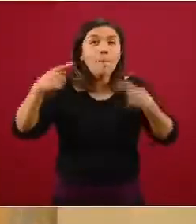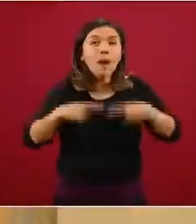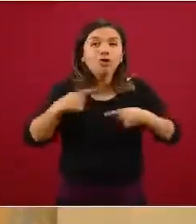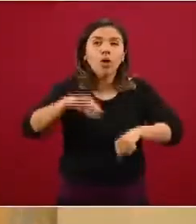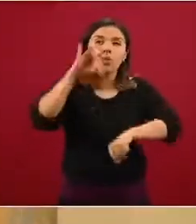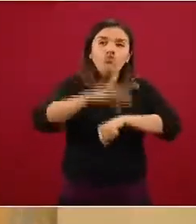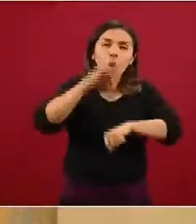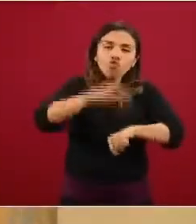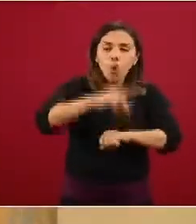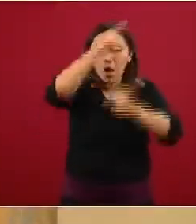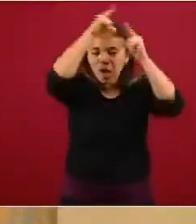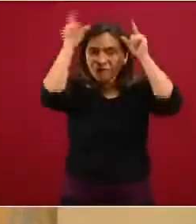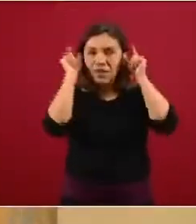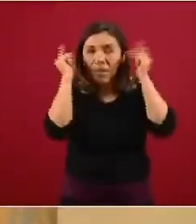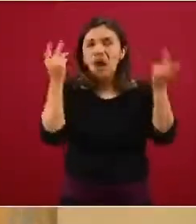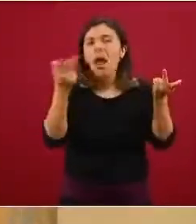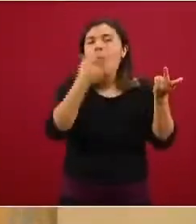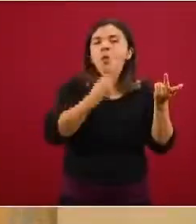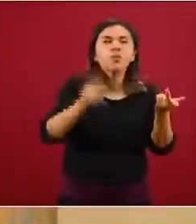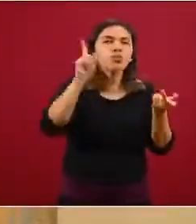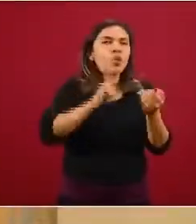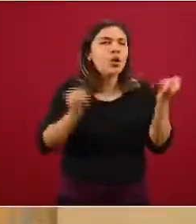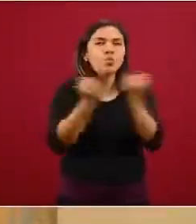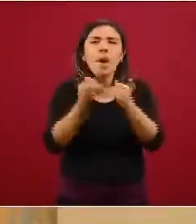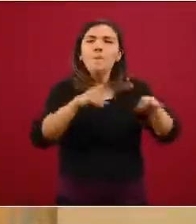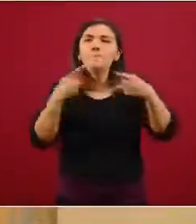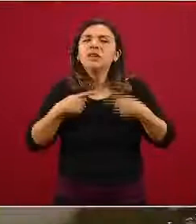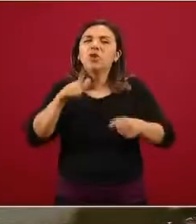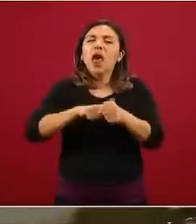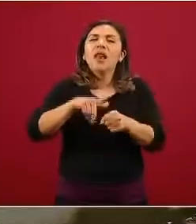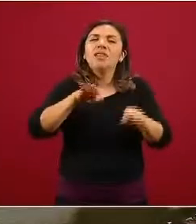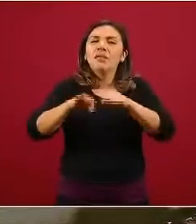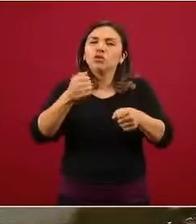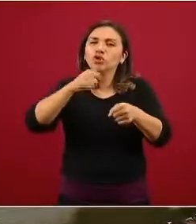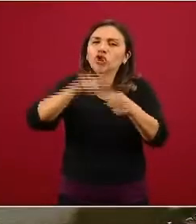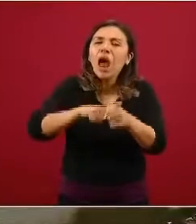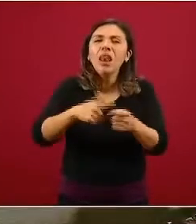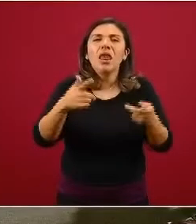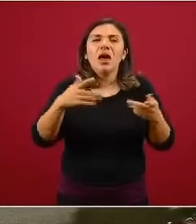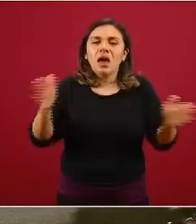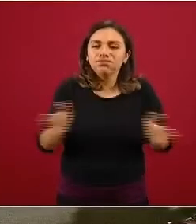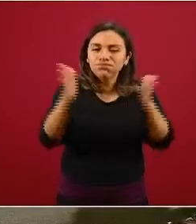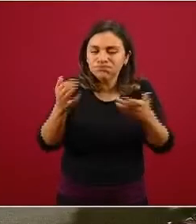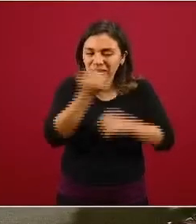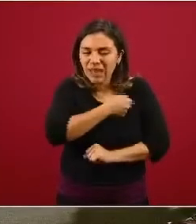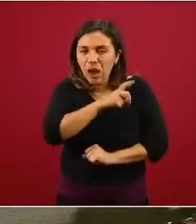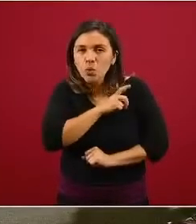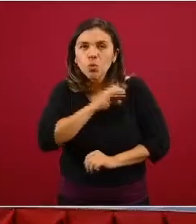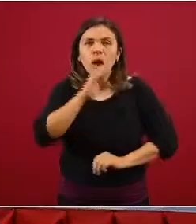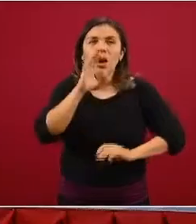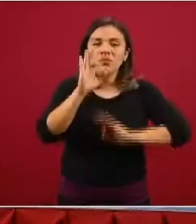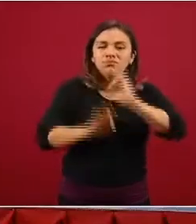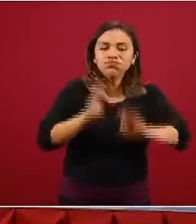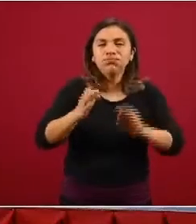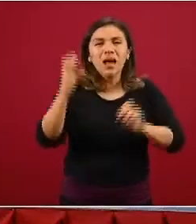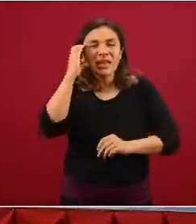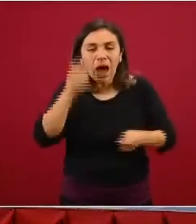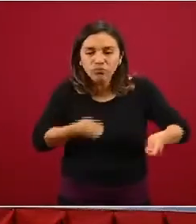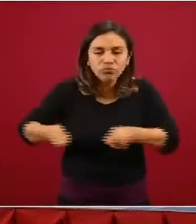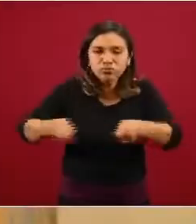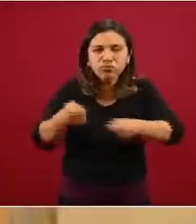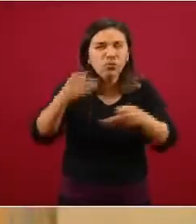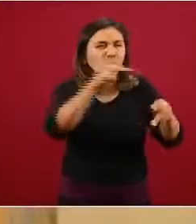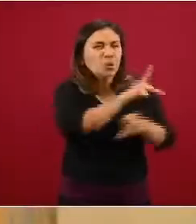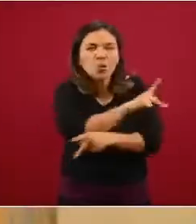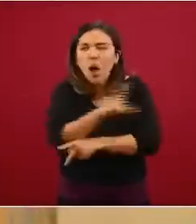las médicas, médicos, enfermeras, enfermeros, personal de trabajo social, promotores de la salud, afanadores, afanadoras, camilleros,